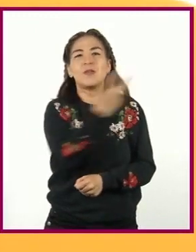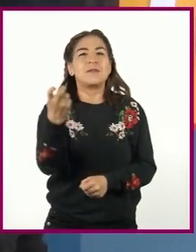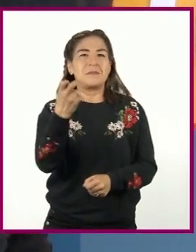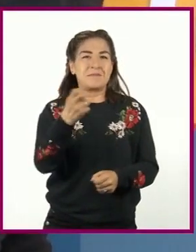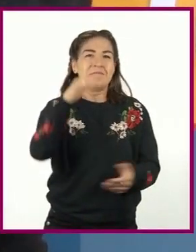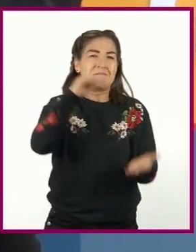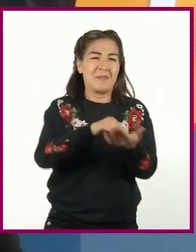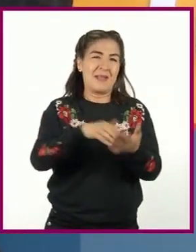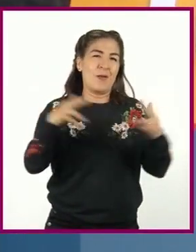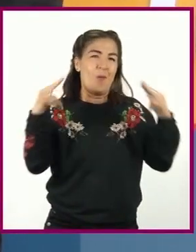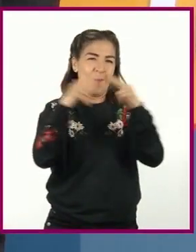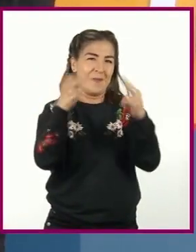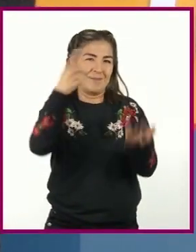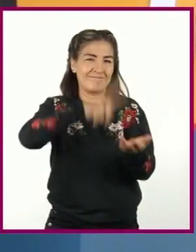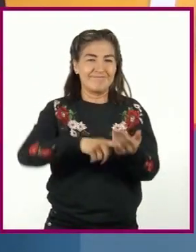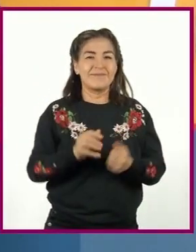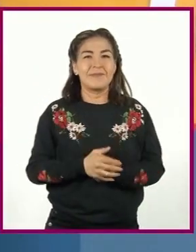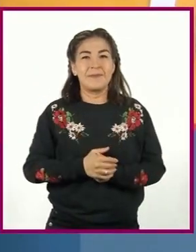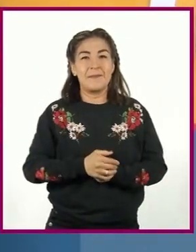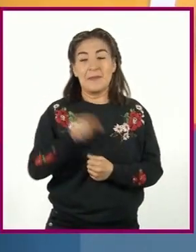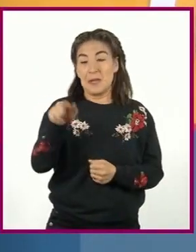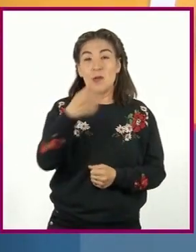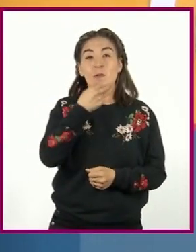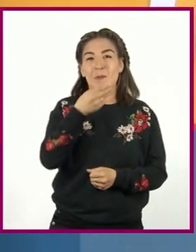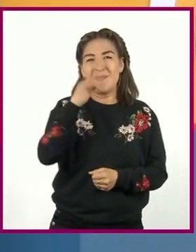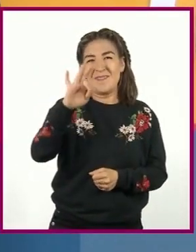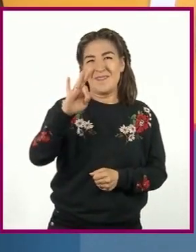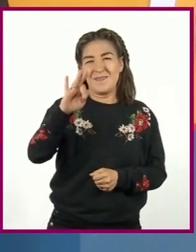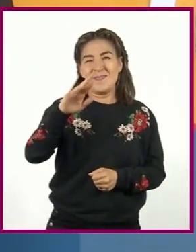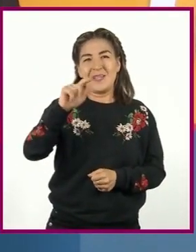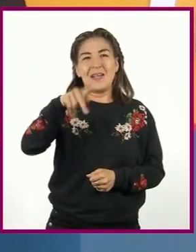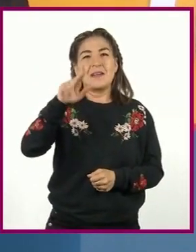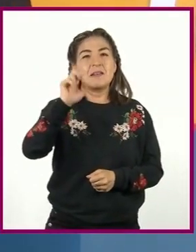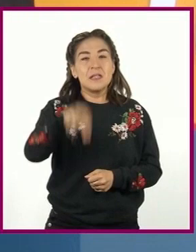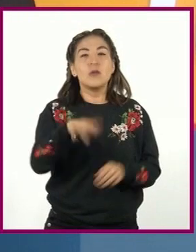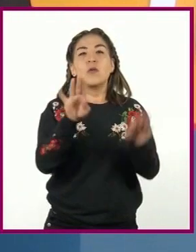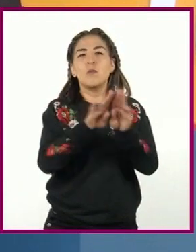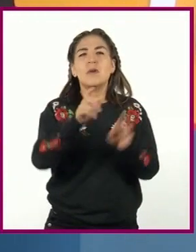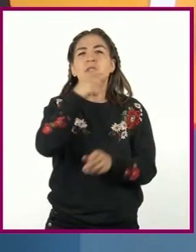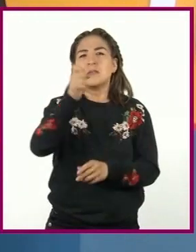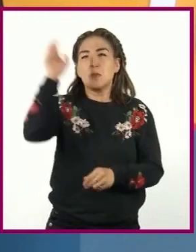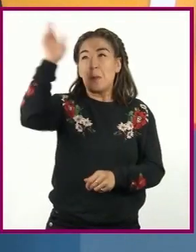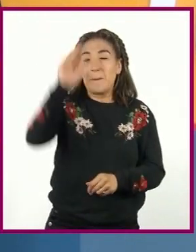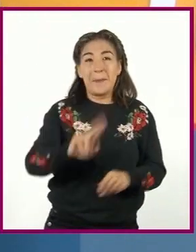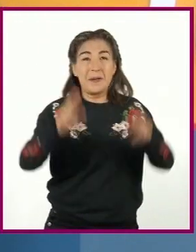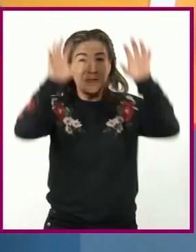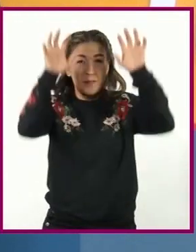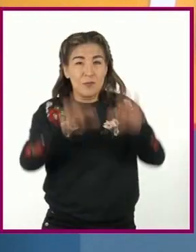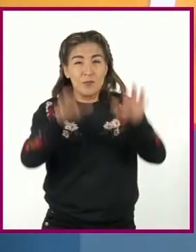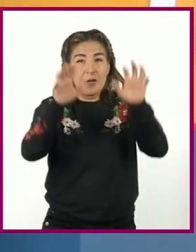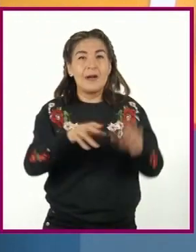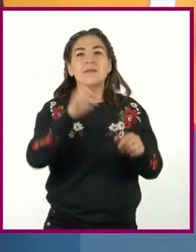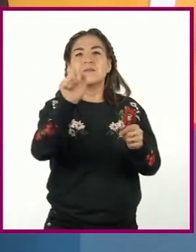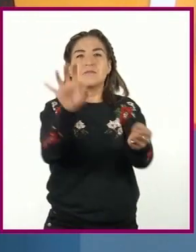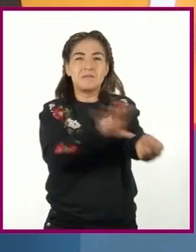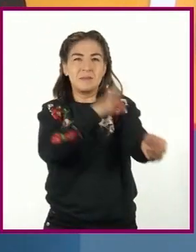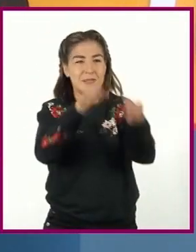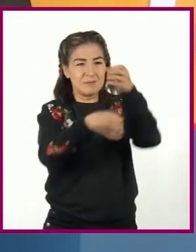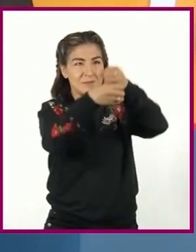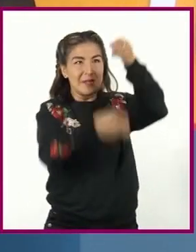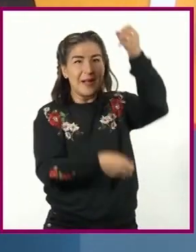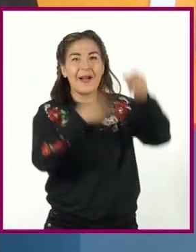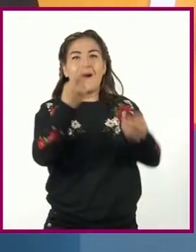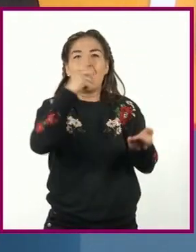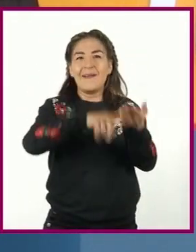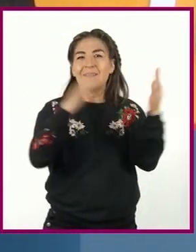hogares. Franklin explicó que es posible atraer los rayos de una tormenta con varillas metálicas colocadas en los techos de